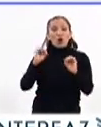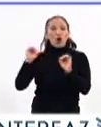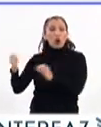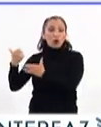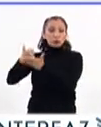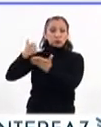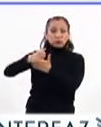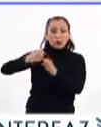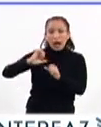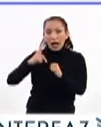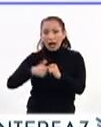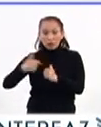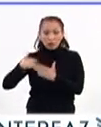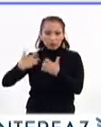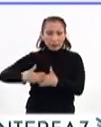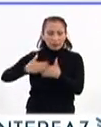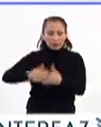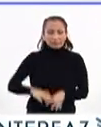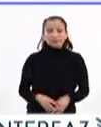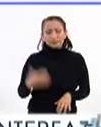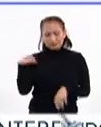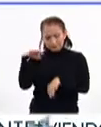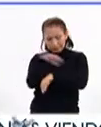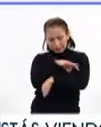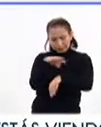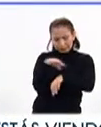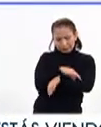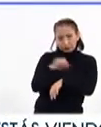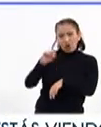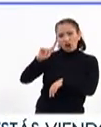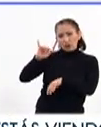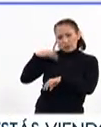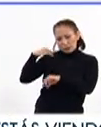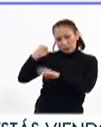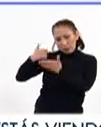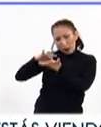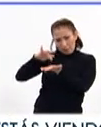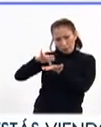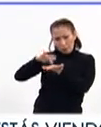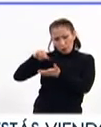El trabajo en el diseño de órtesis es